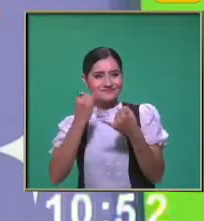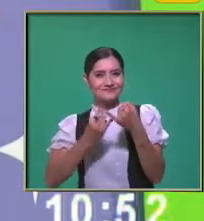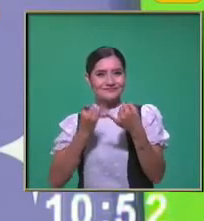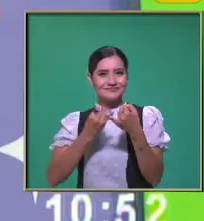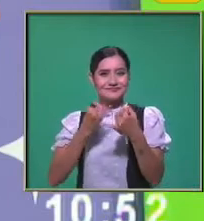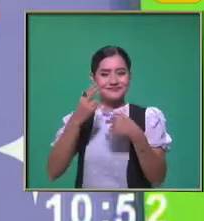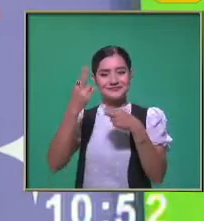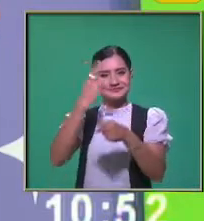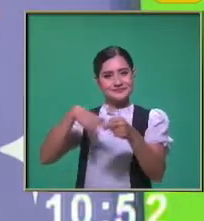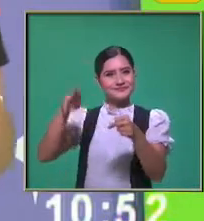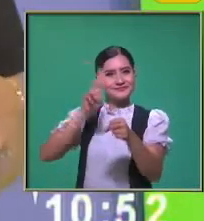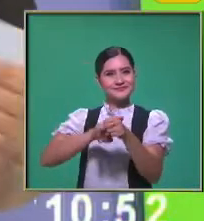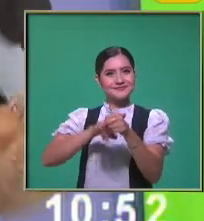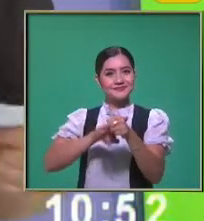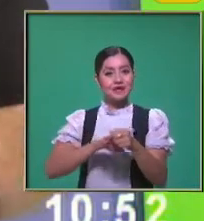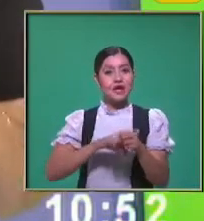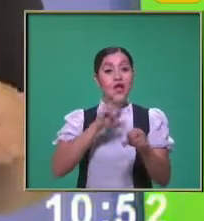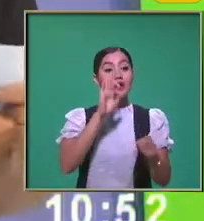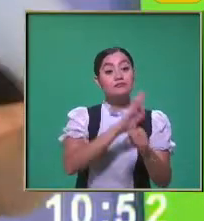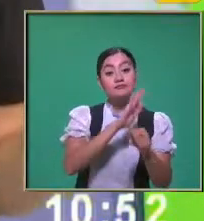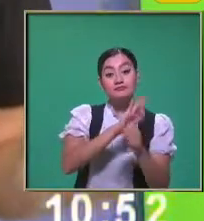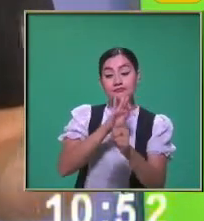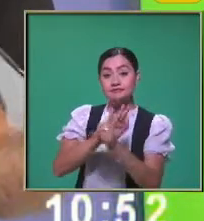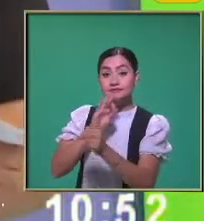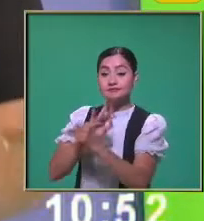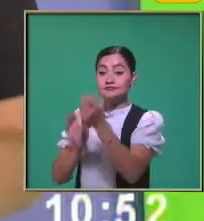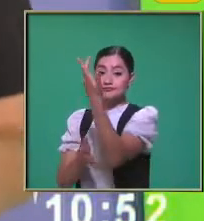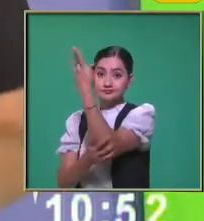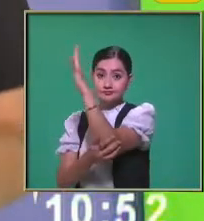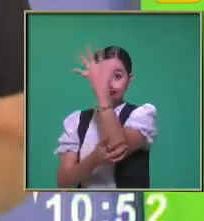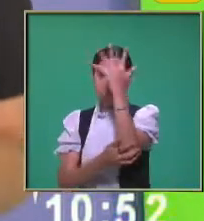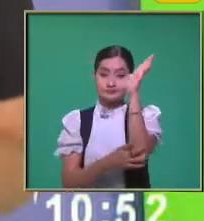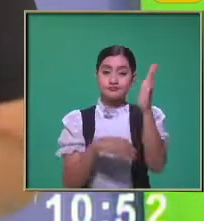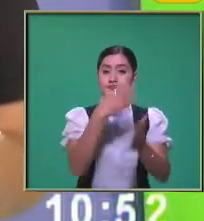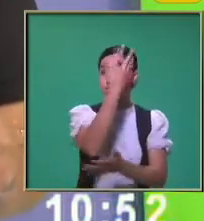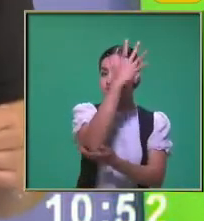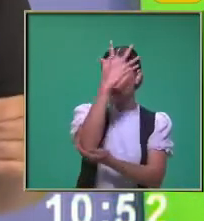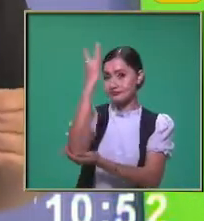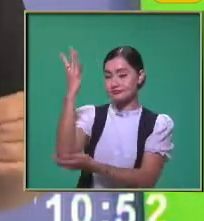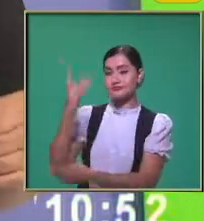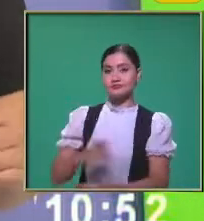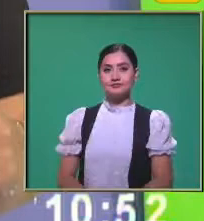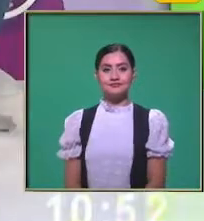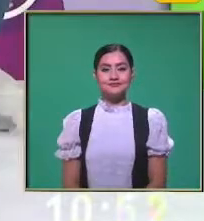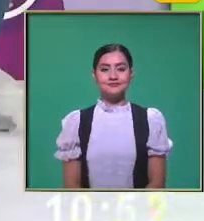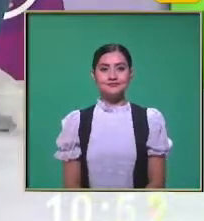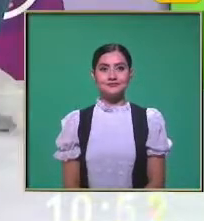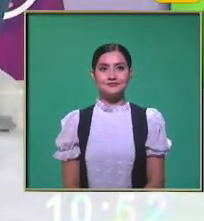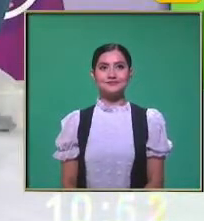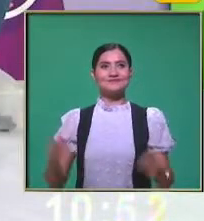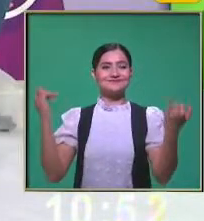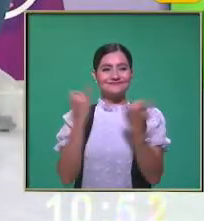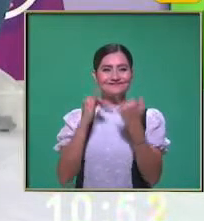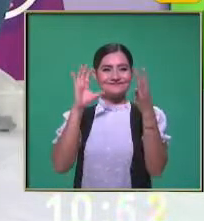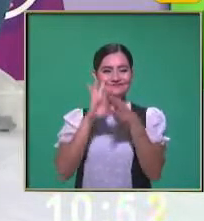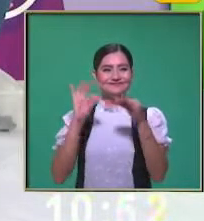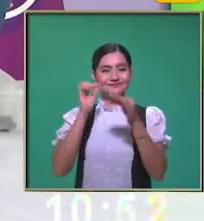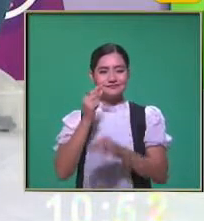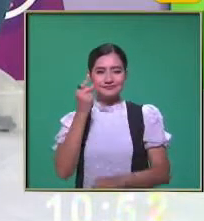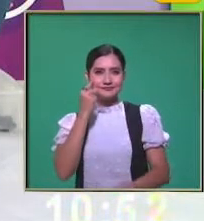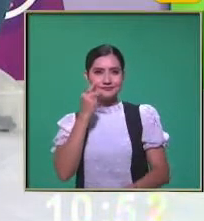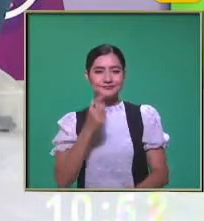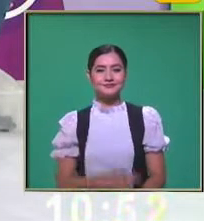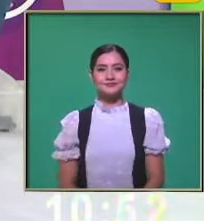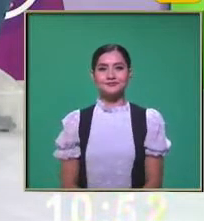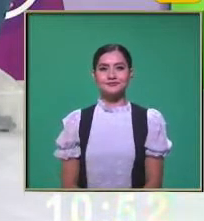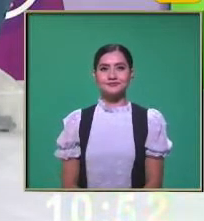Cuidando el medio ambiente, que ahorita pues es muy, muy importante. Así es. Y fíjate, les voy a comentar lo que tenemos por aquí, porque decimos que además